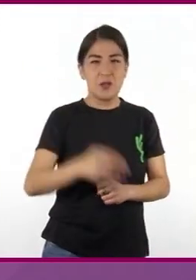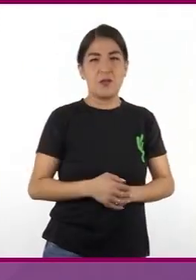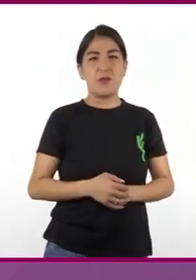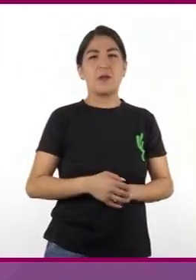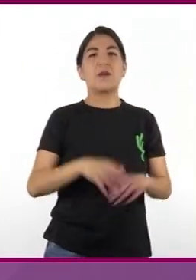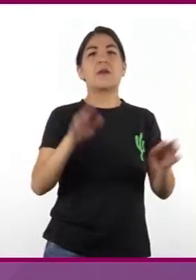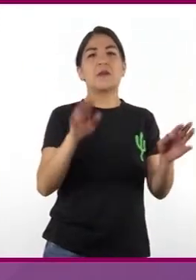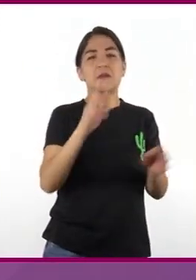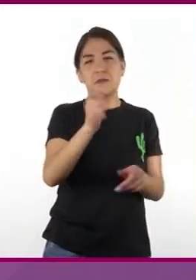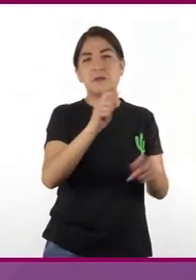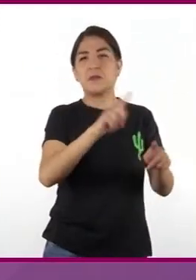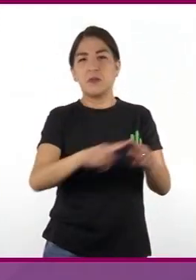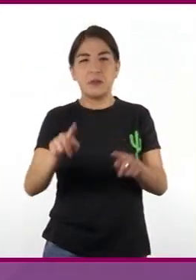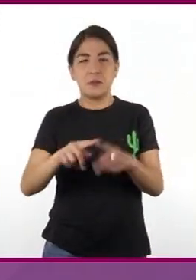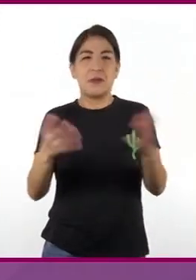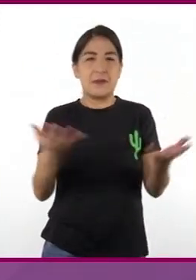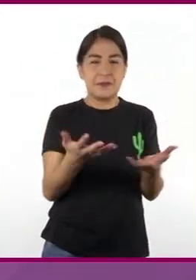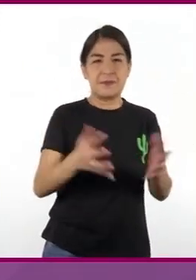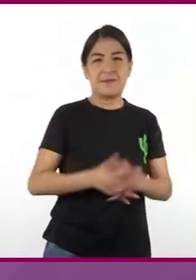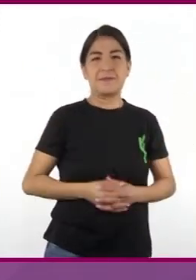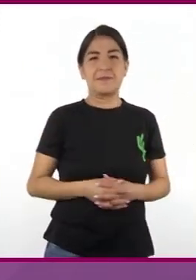sociocultural en el que fue producida.